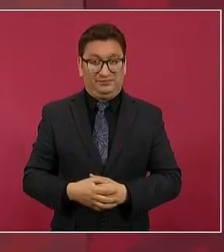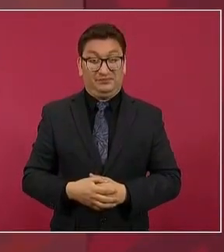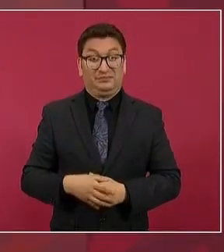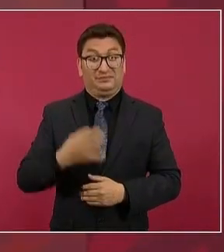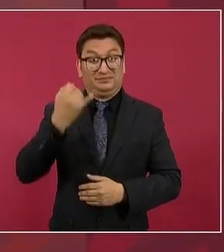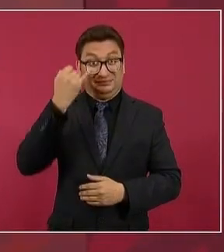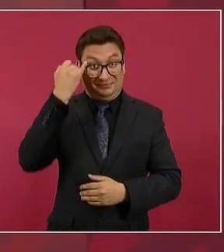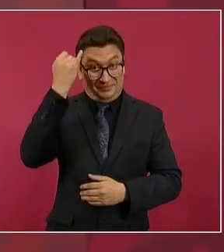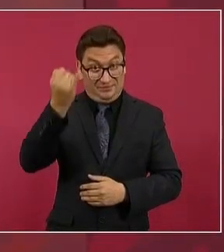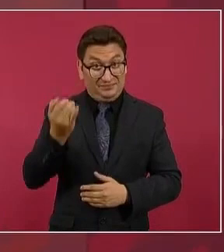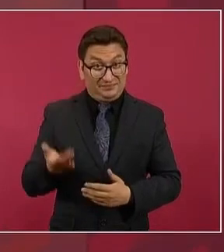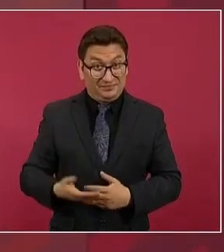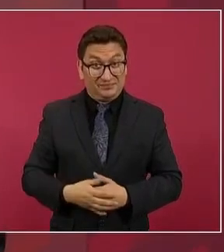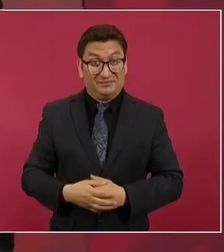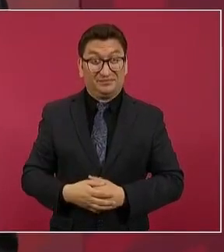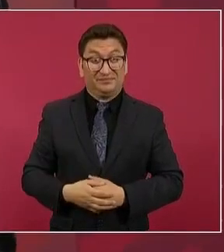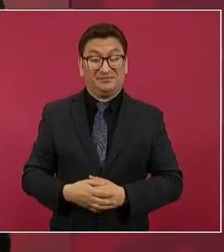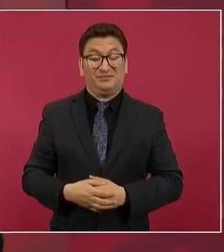Imagínense,